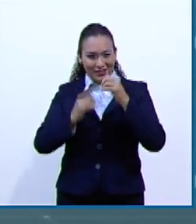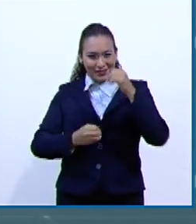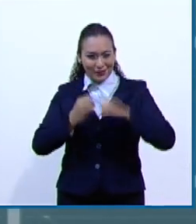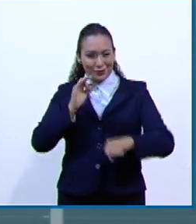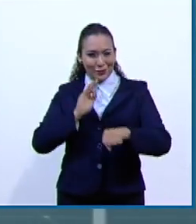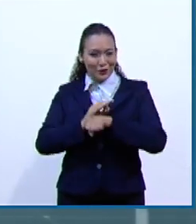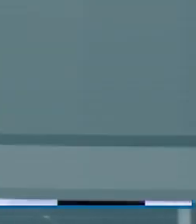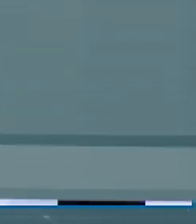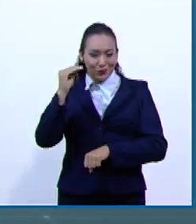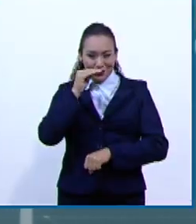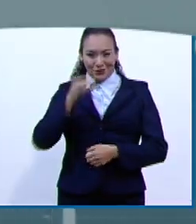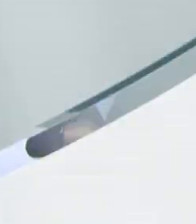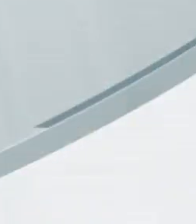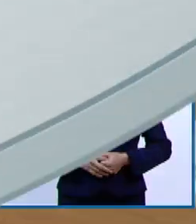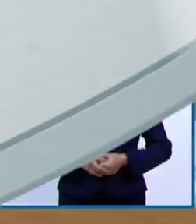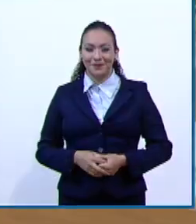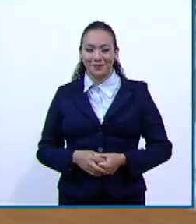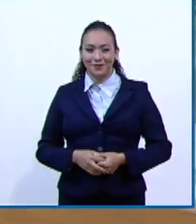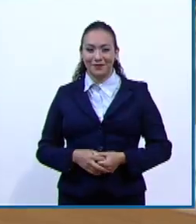Pública.